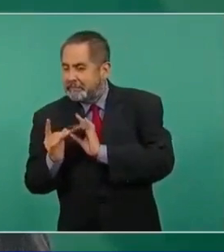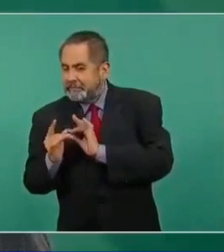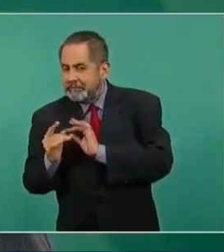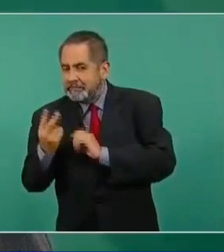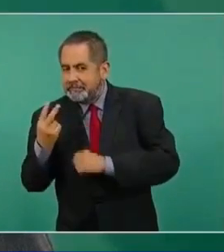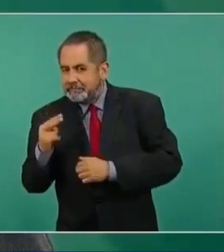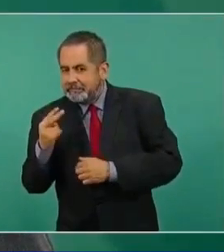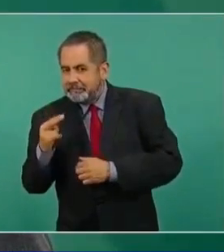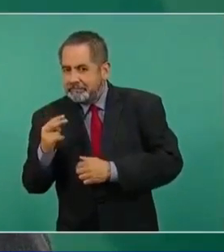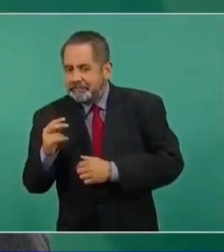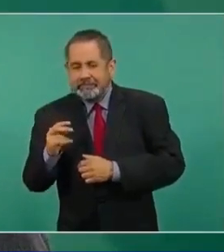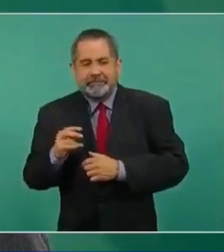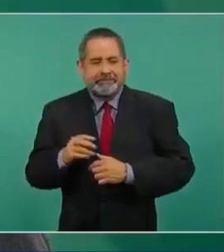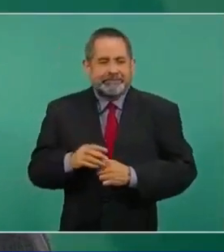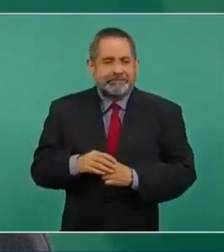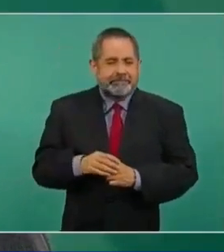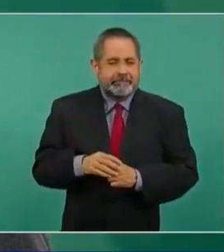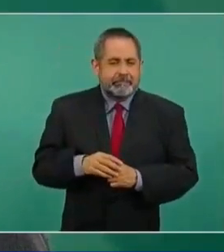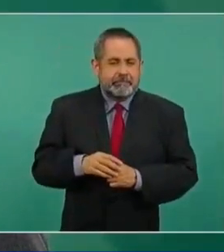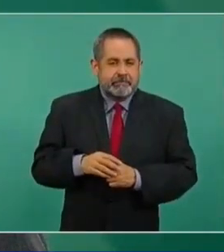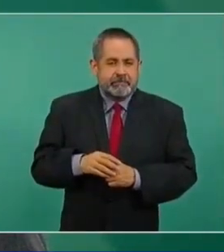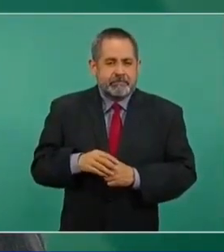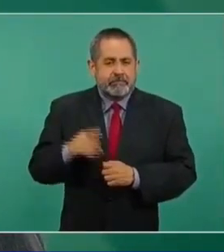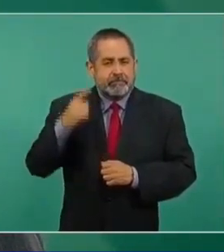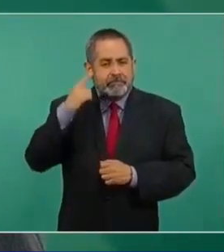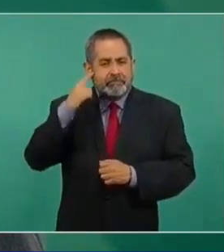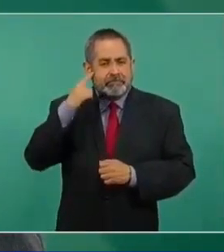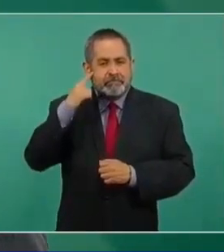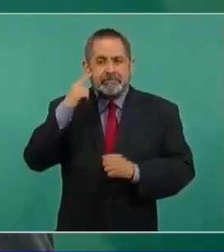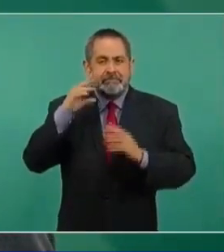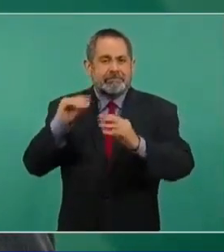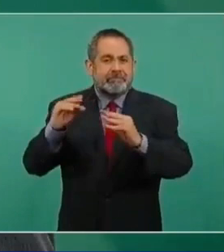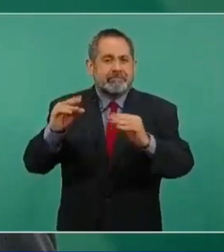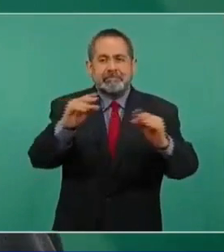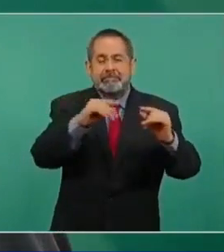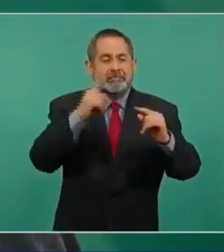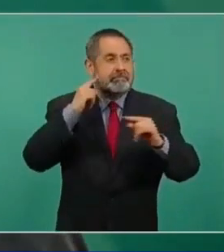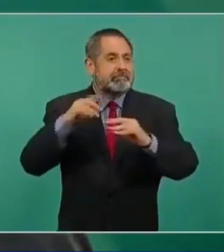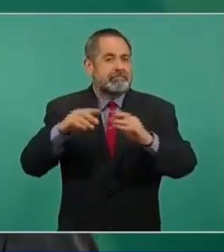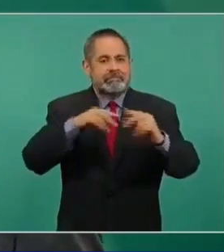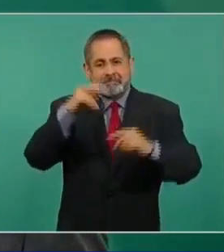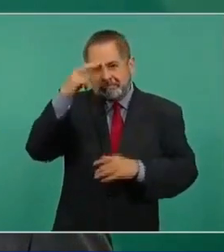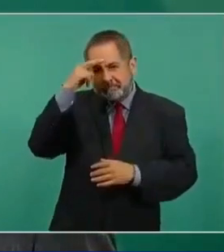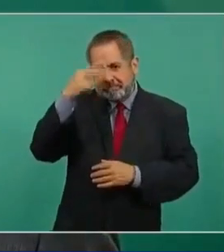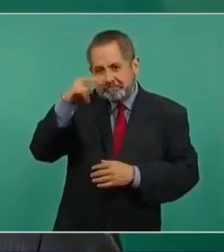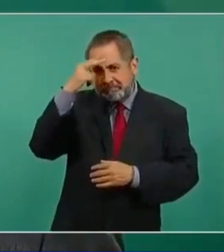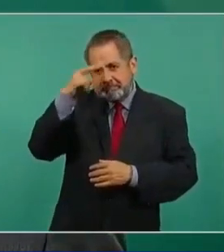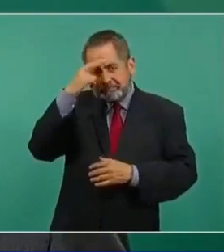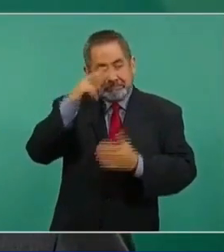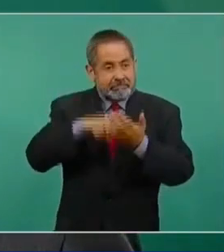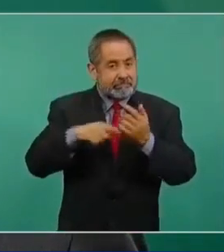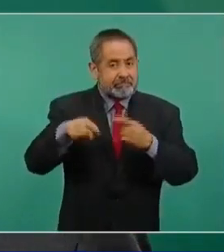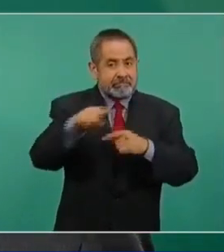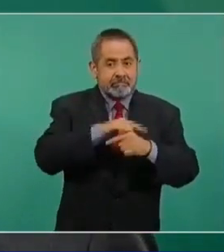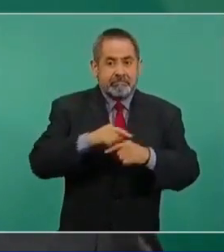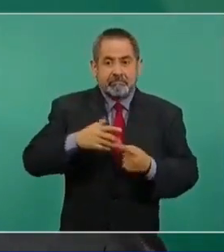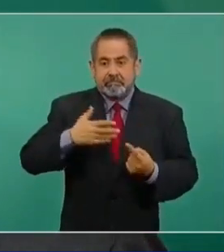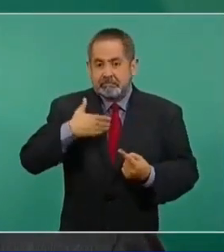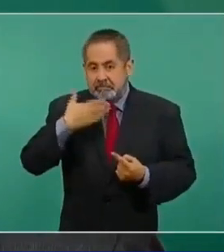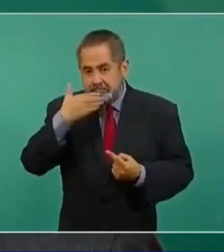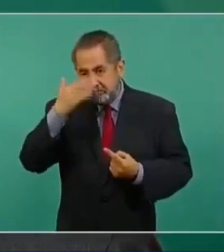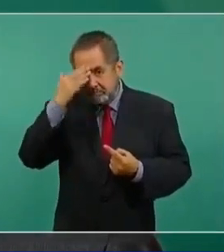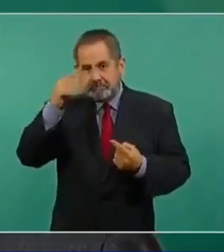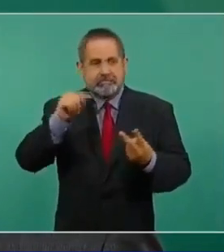México, y después se escucha por todos lados, México, México, México, México, en Arabia